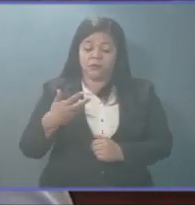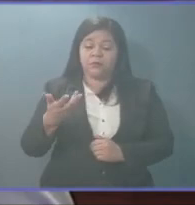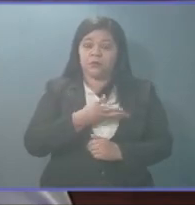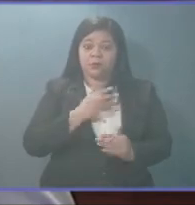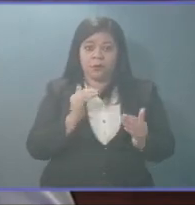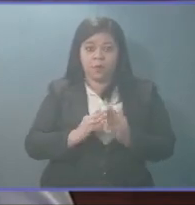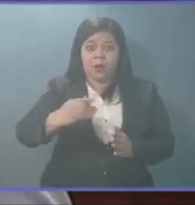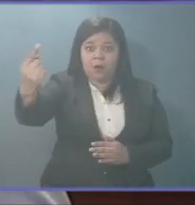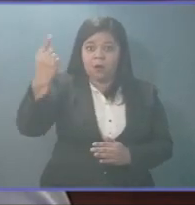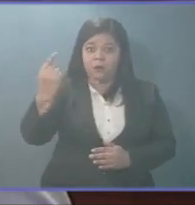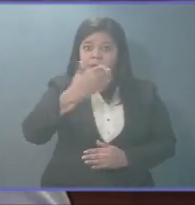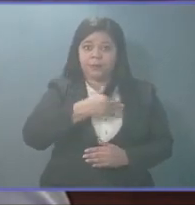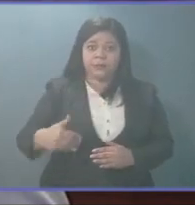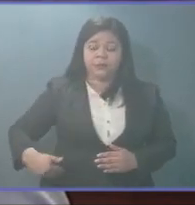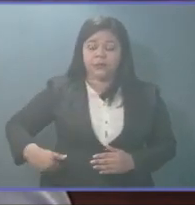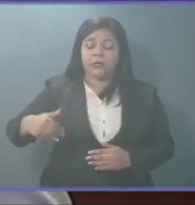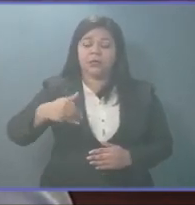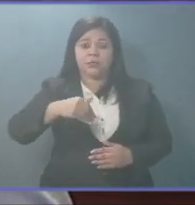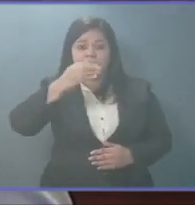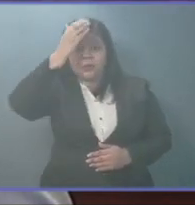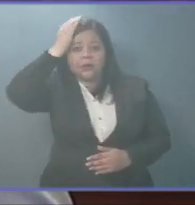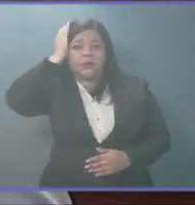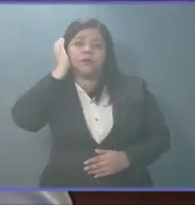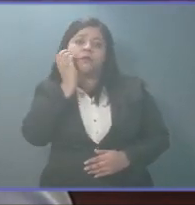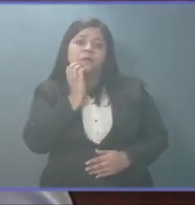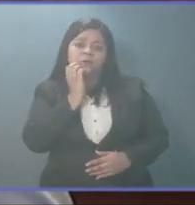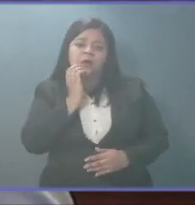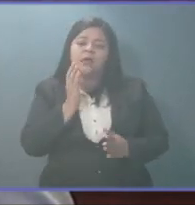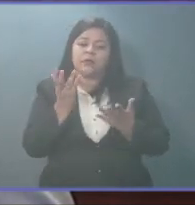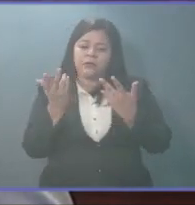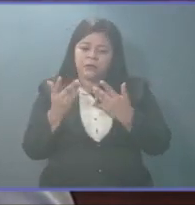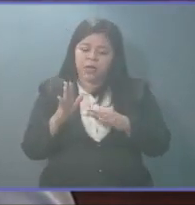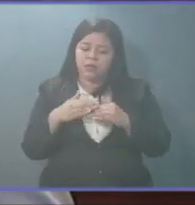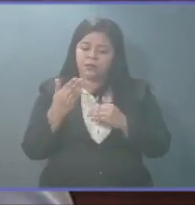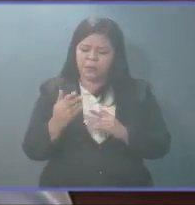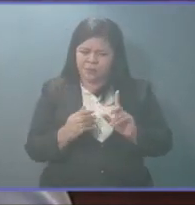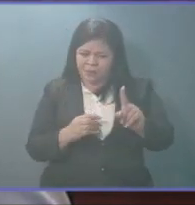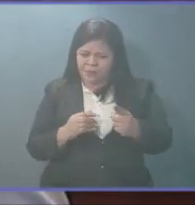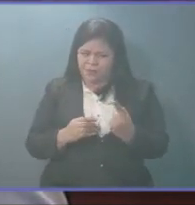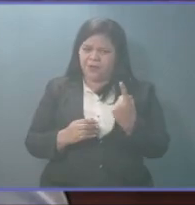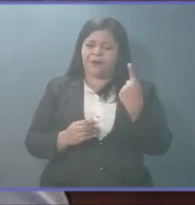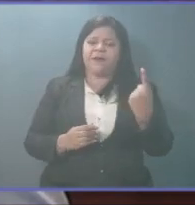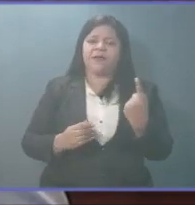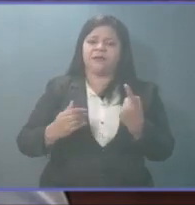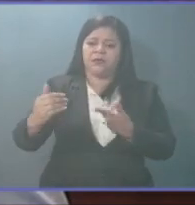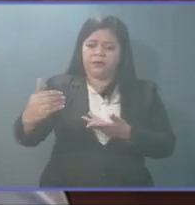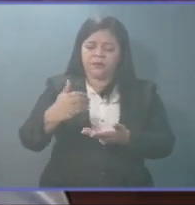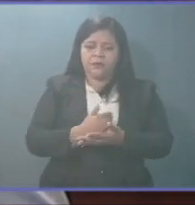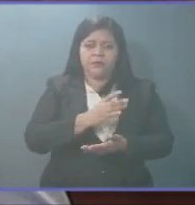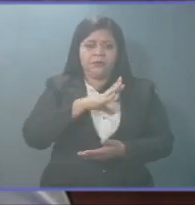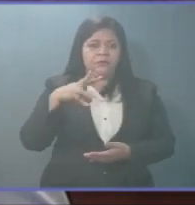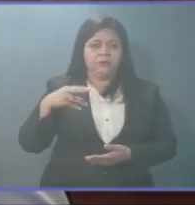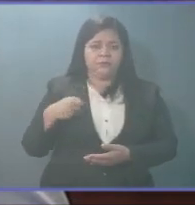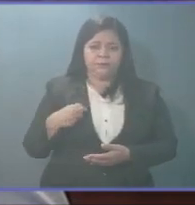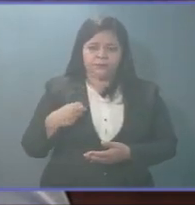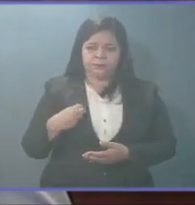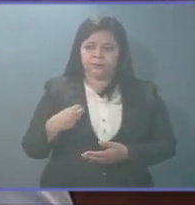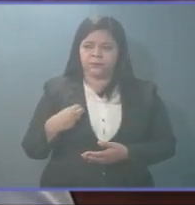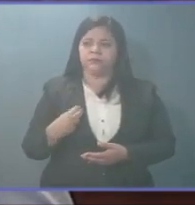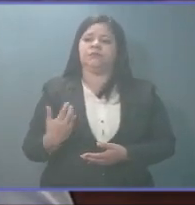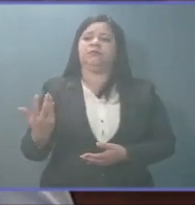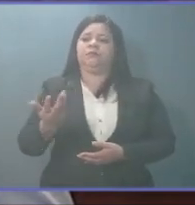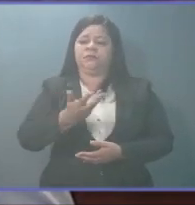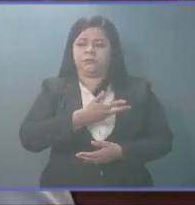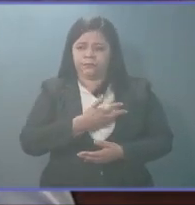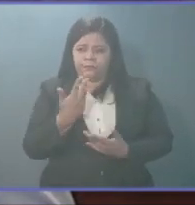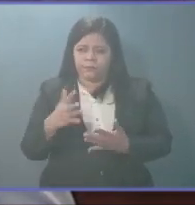y ordenó nuestro presidente Nayib Bukele, después que recibió por primera vez en casa presidencial a los familiares de las víctimas, hemos